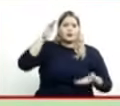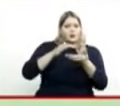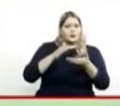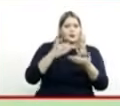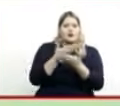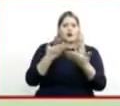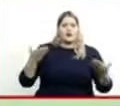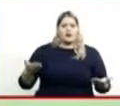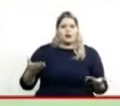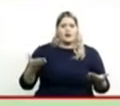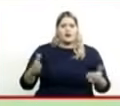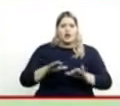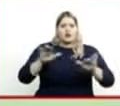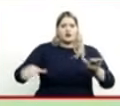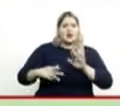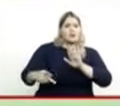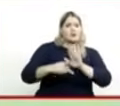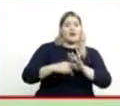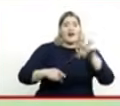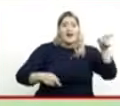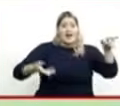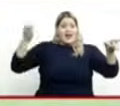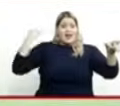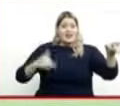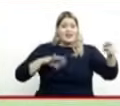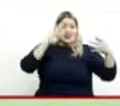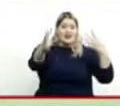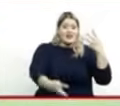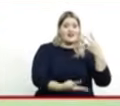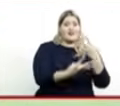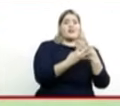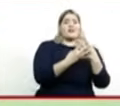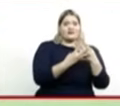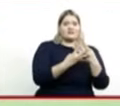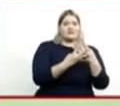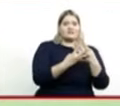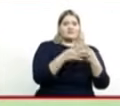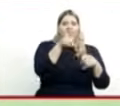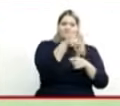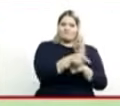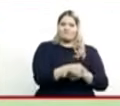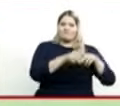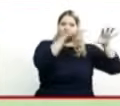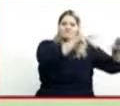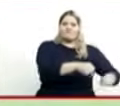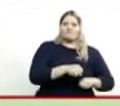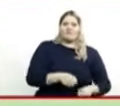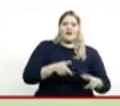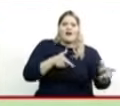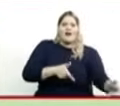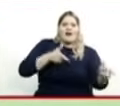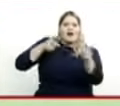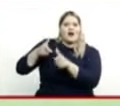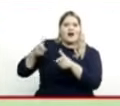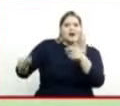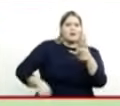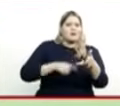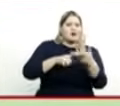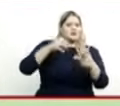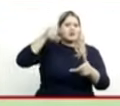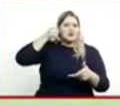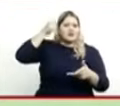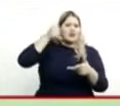era ordenado desde las cárceles, así como el decomiso de armas, municiones, equipo de